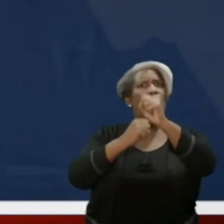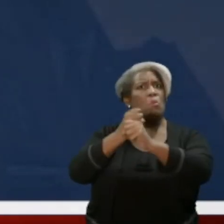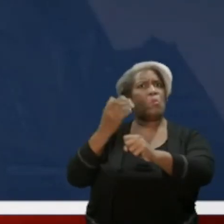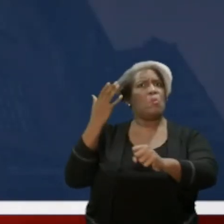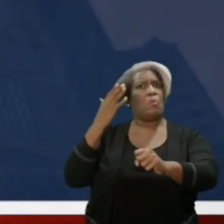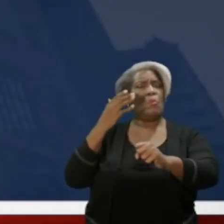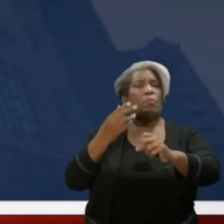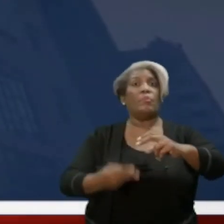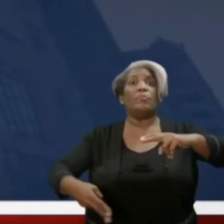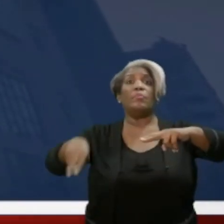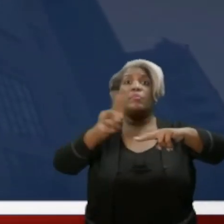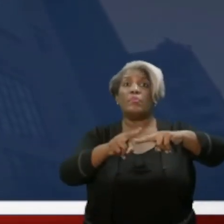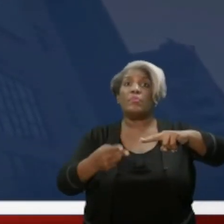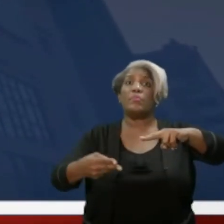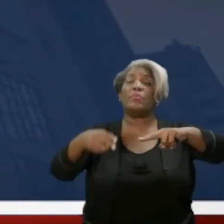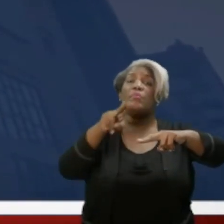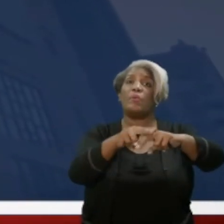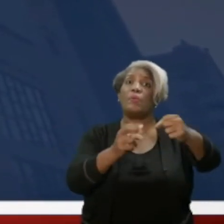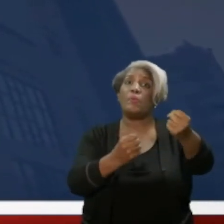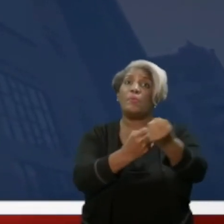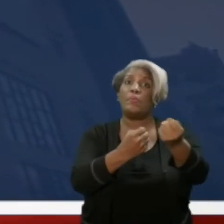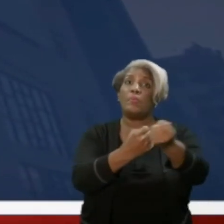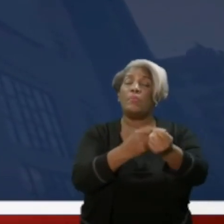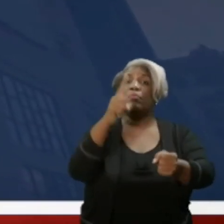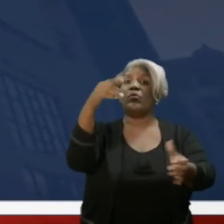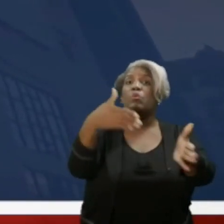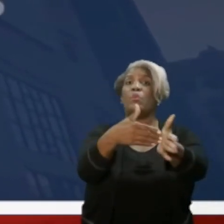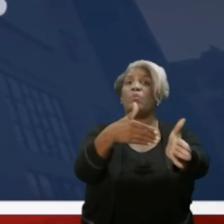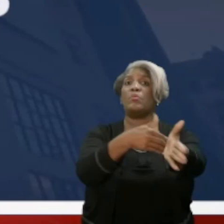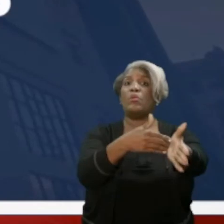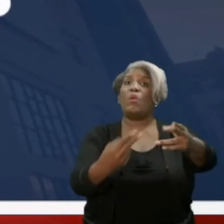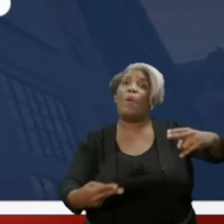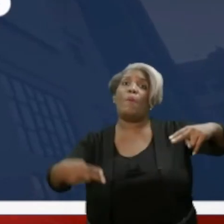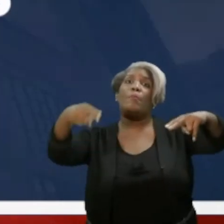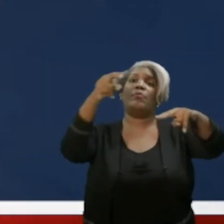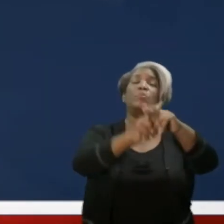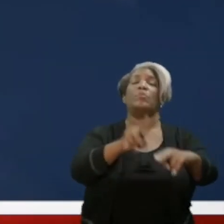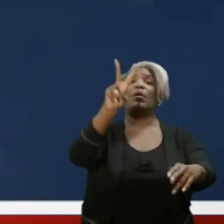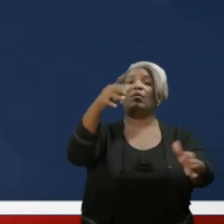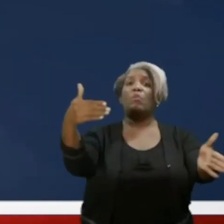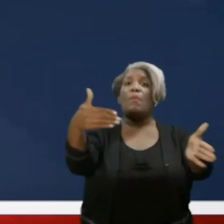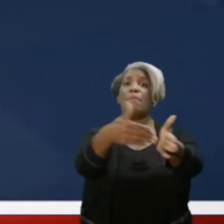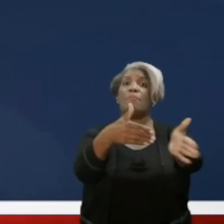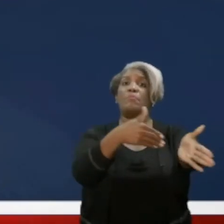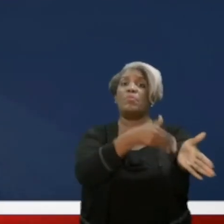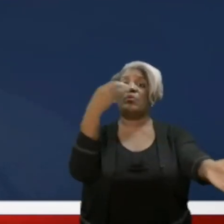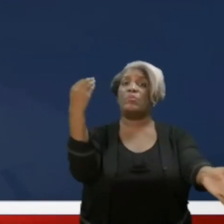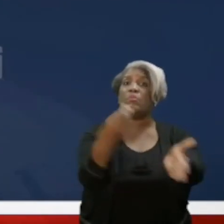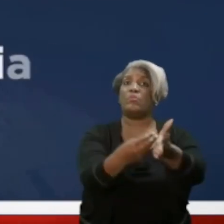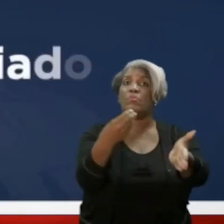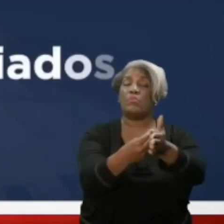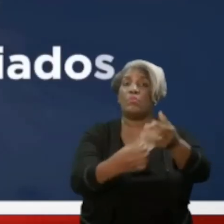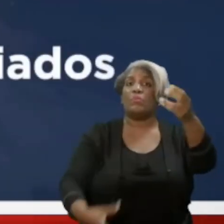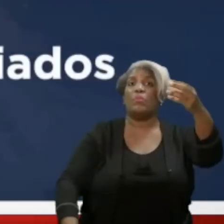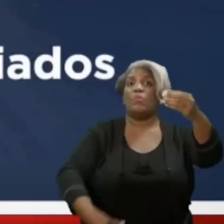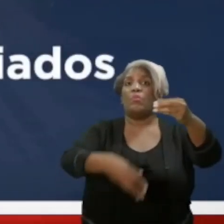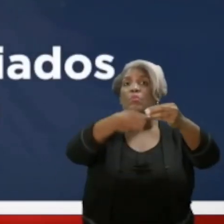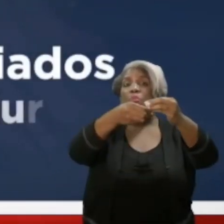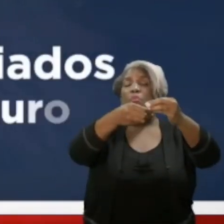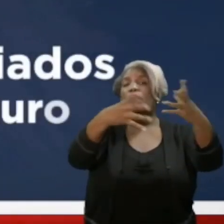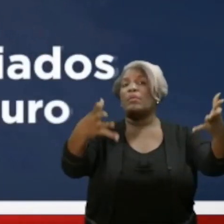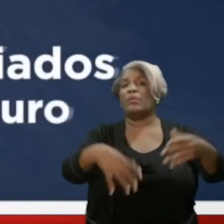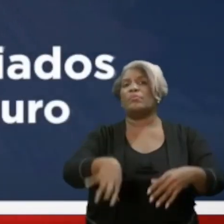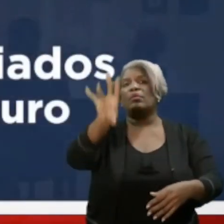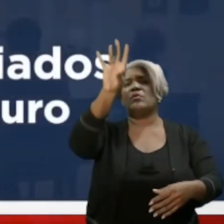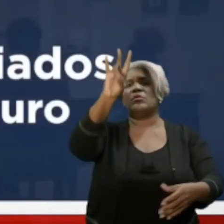cubiertos en el Plan Básico de Salud de 1,000,000 a 2,000,000 de pesos, para los 7.300.000 afiliados